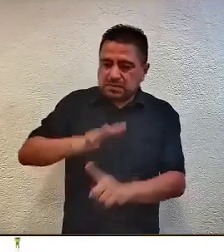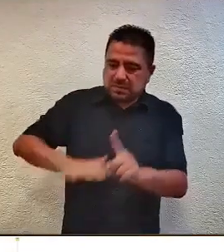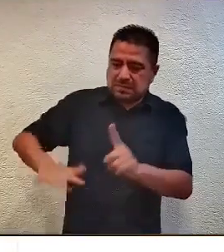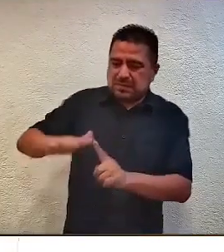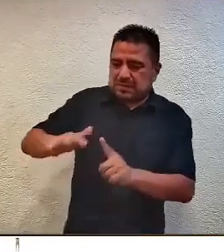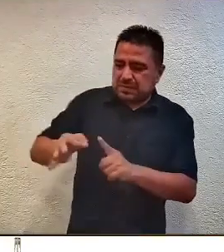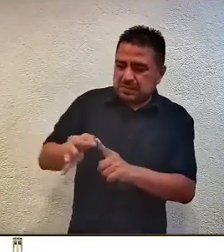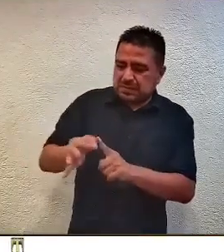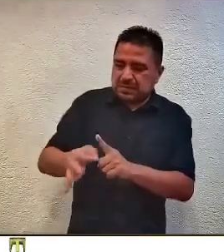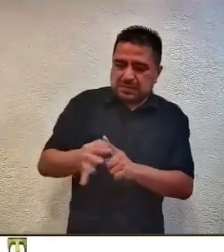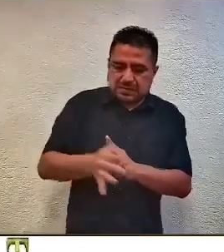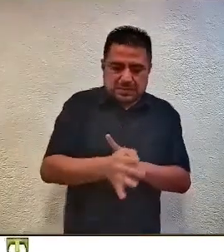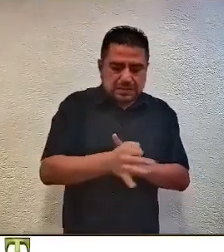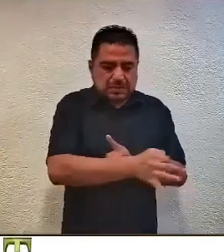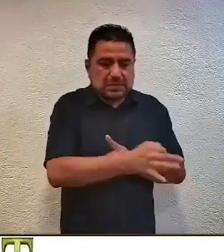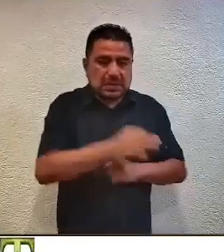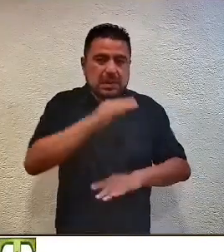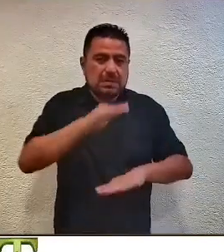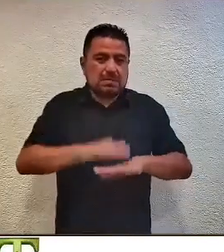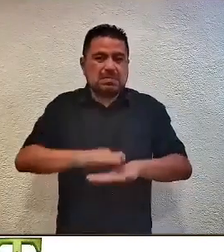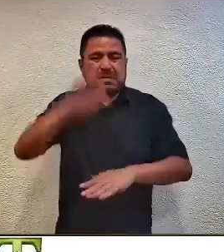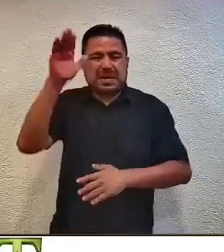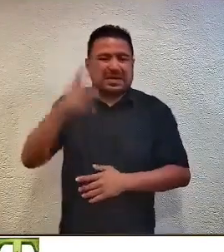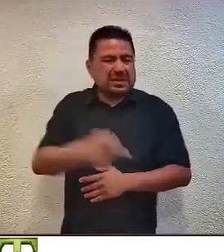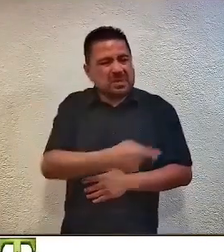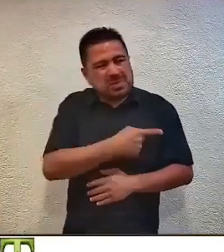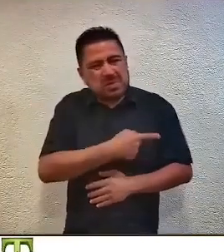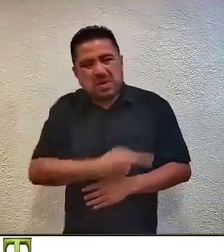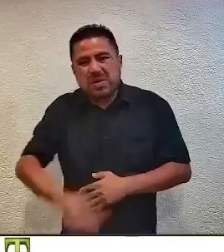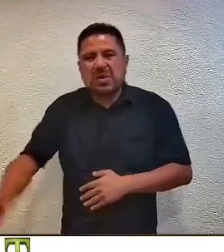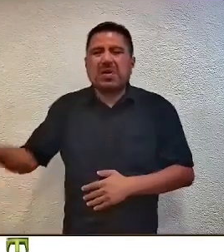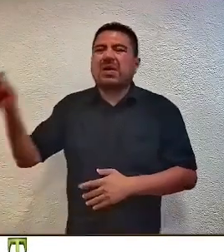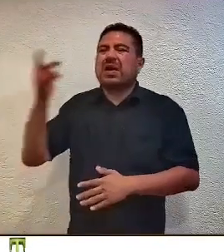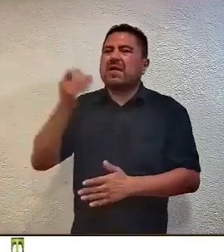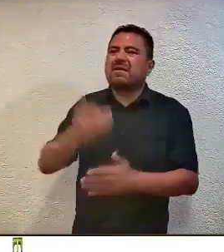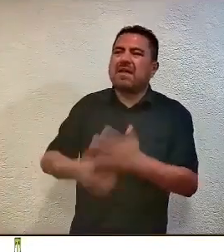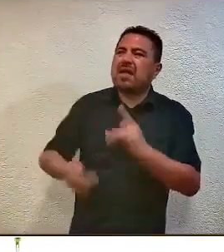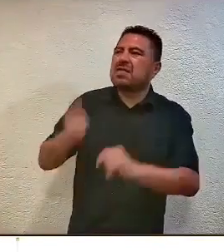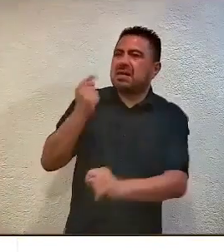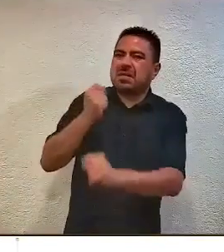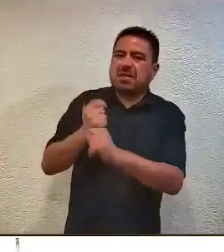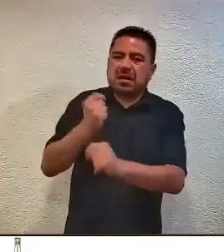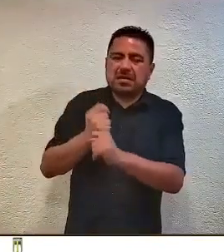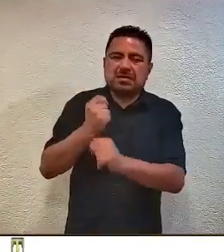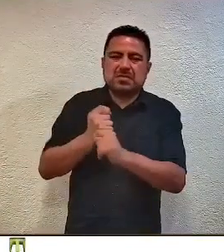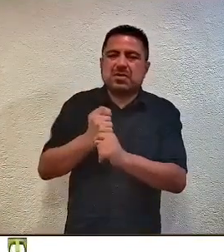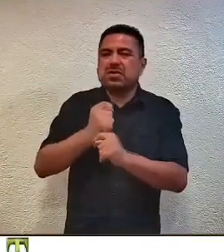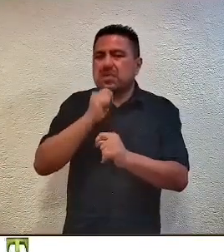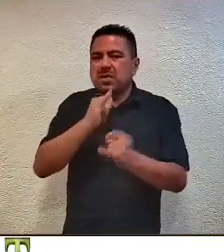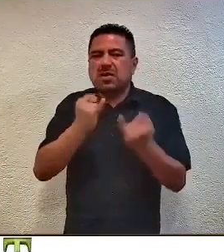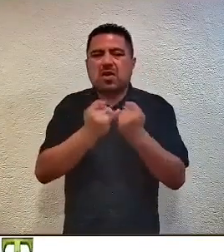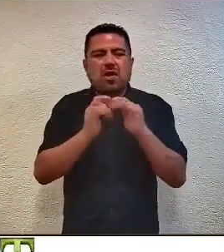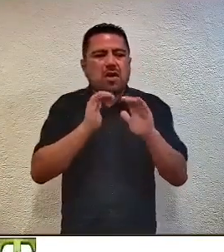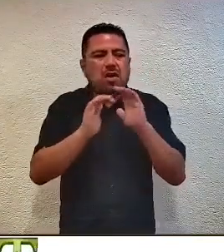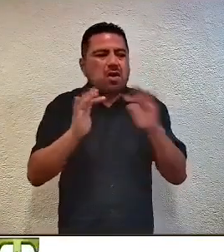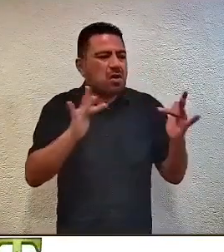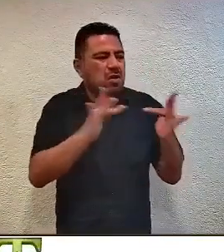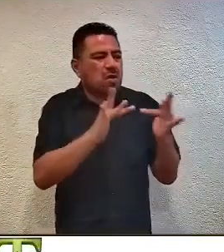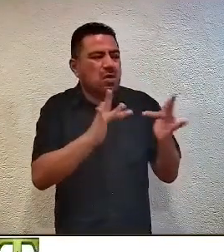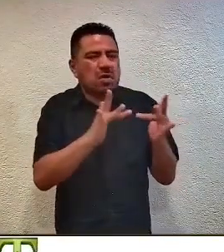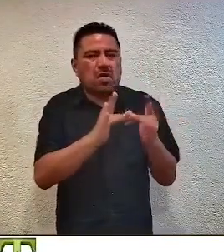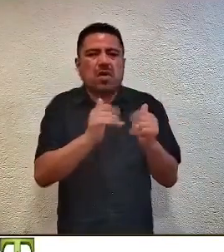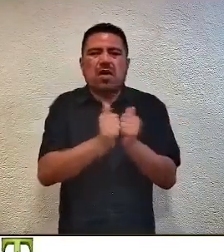aludidas, los altos índices de pobreza, los escasos medios de transporte y comunicación, así como los niveles